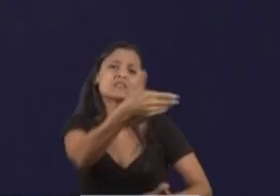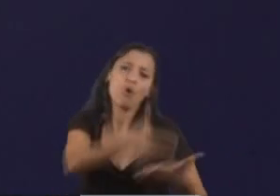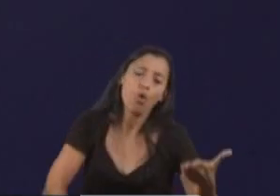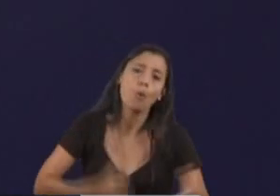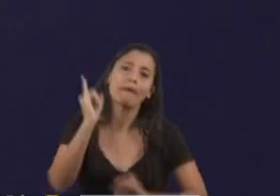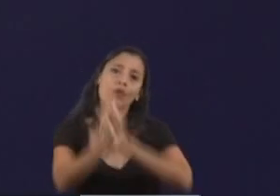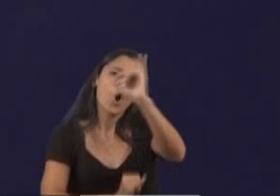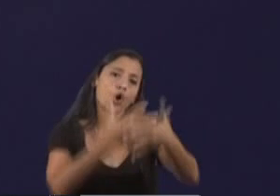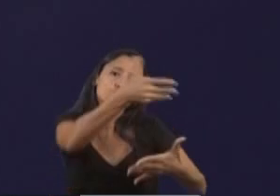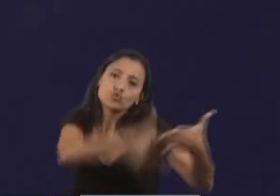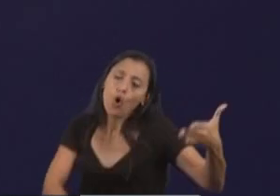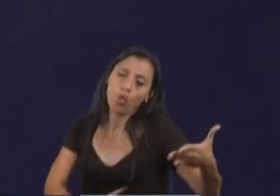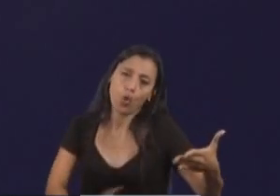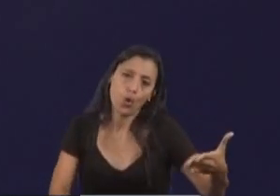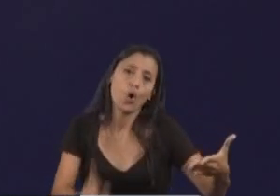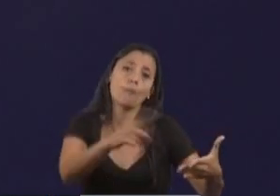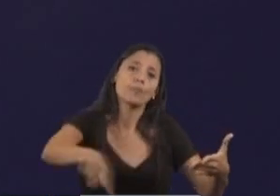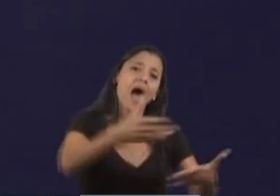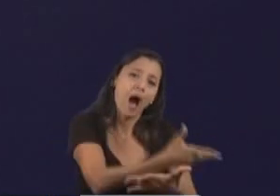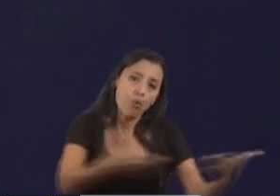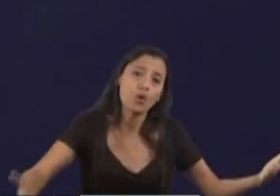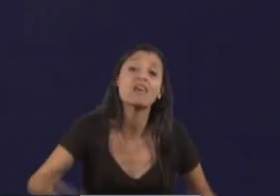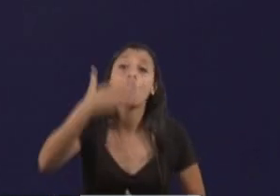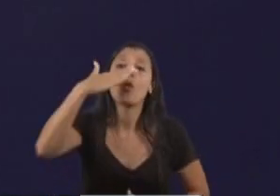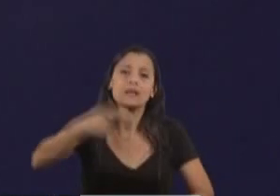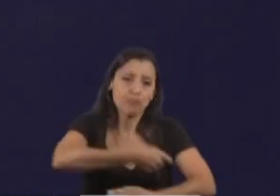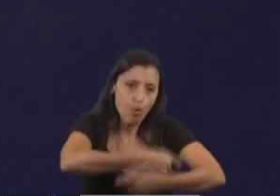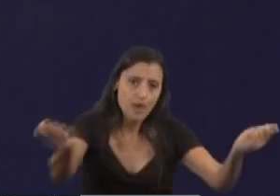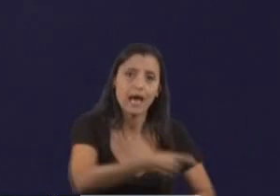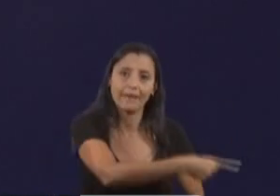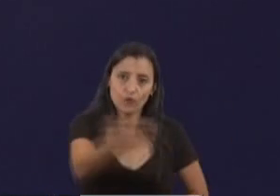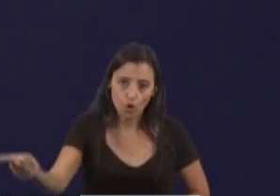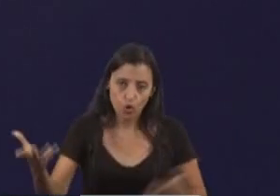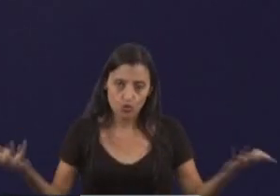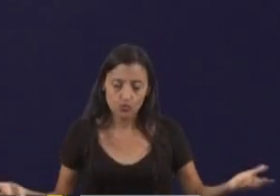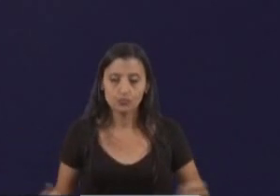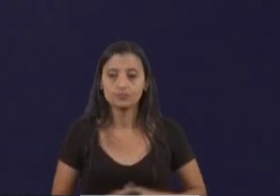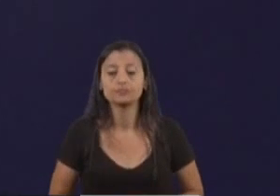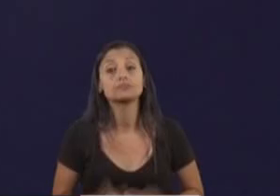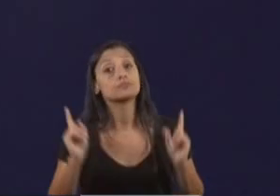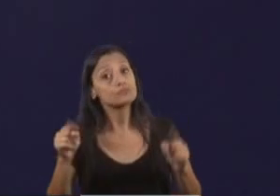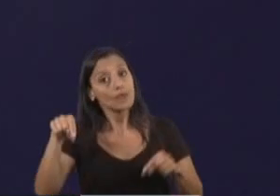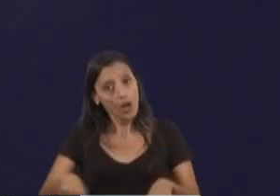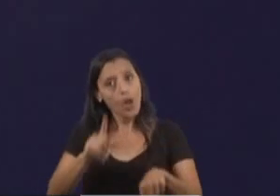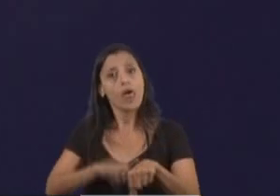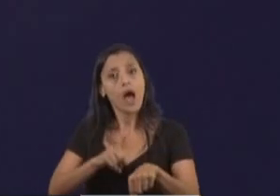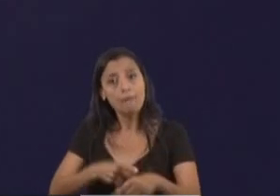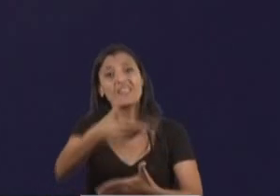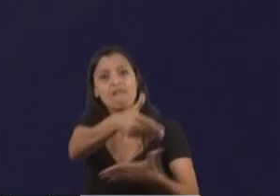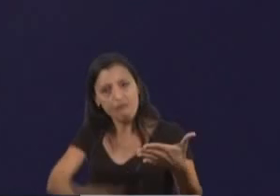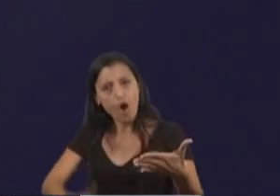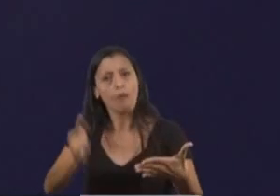no seguirlos aburriendo, después el análisis se los puede acercar. Está el proceso que se le va a